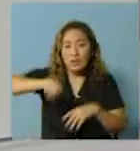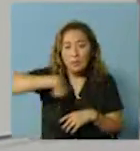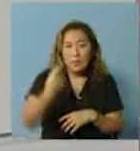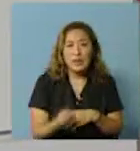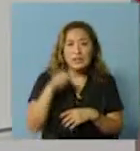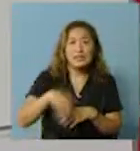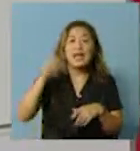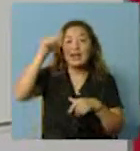en nuestra provincia